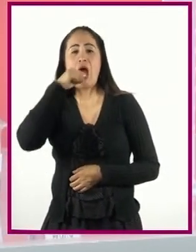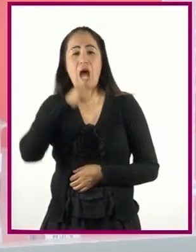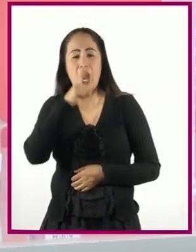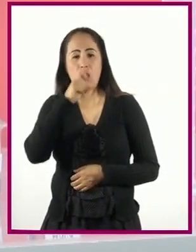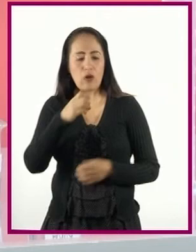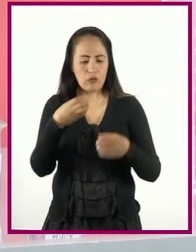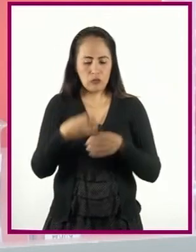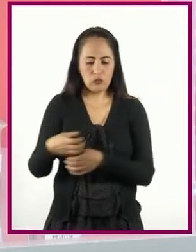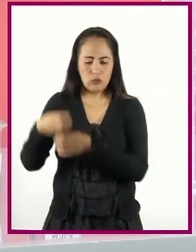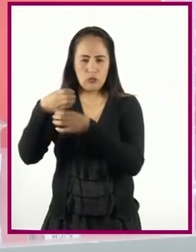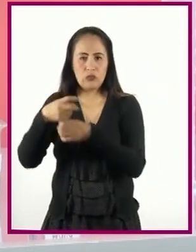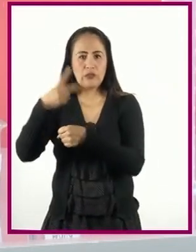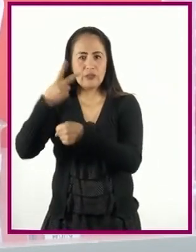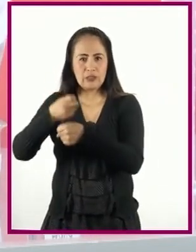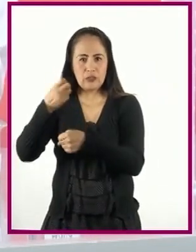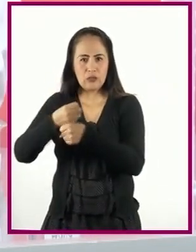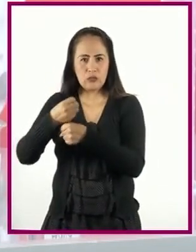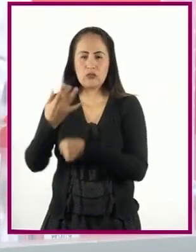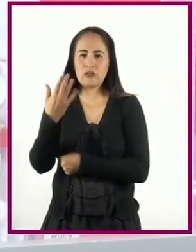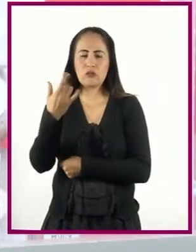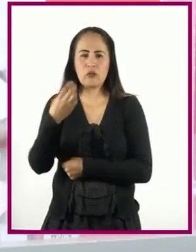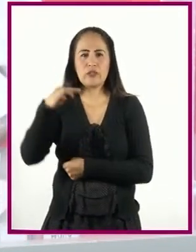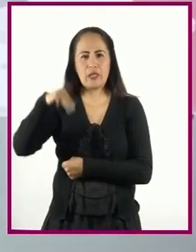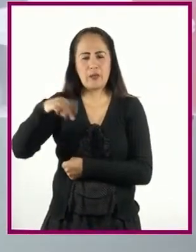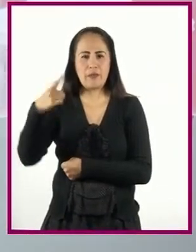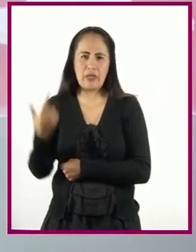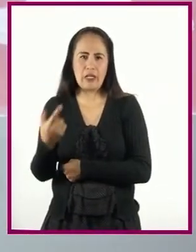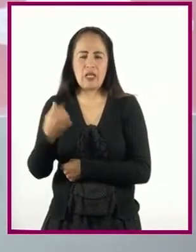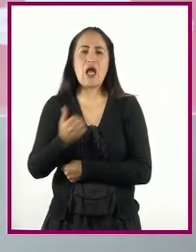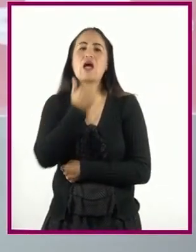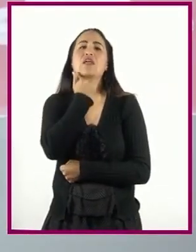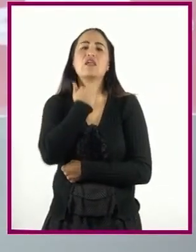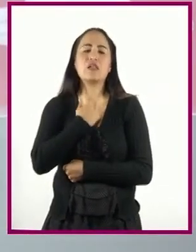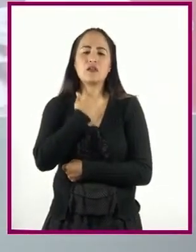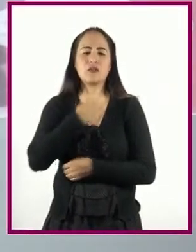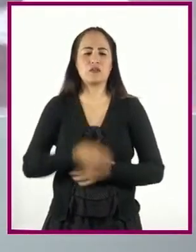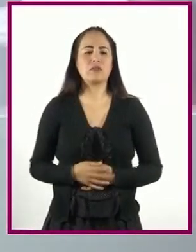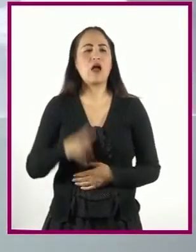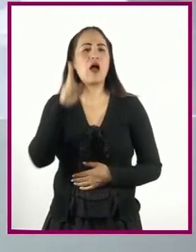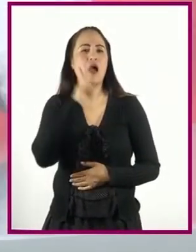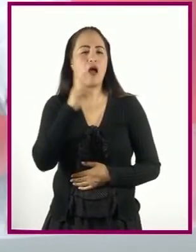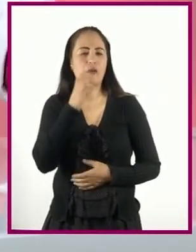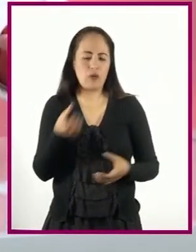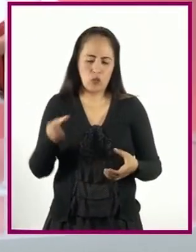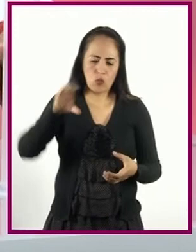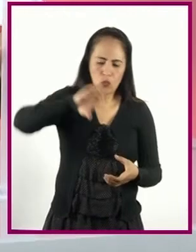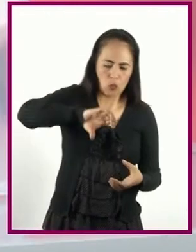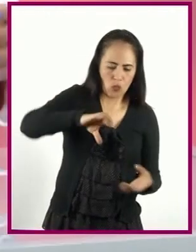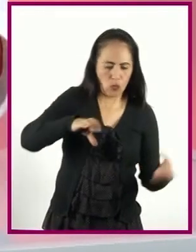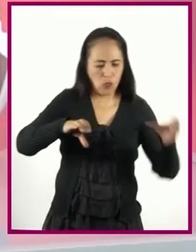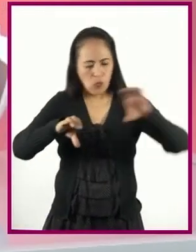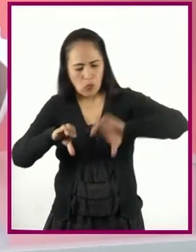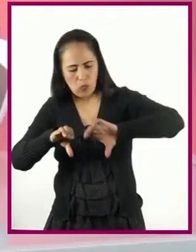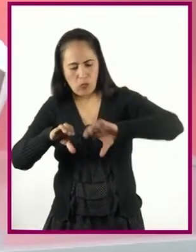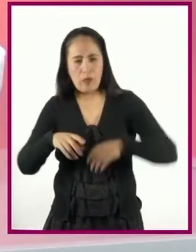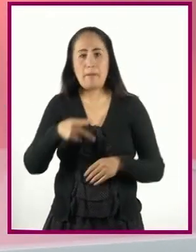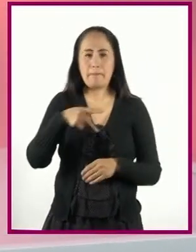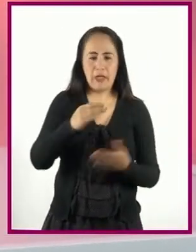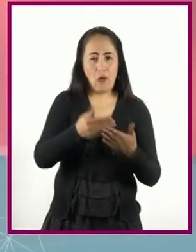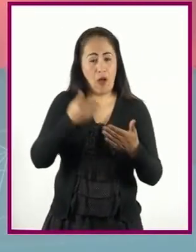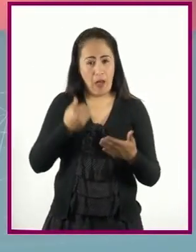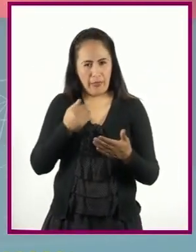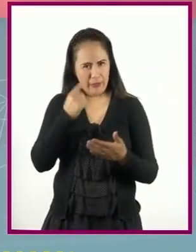el segundo 50 mililitros de alcohol etílico. Vamos a mezclarlos en la probeta, pero antes, contesten la siguiente